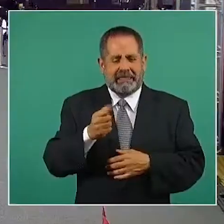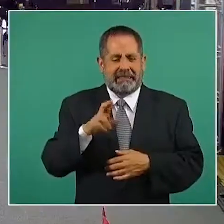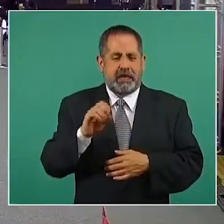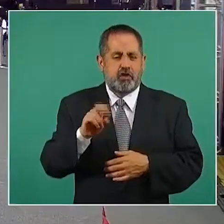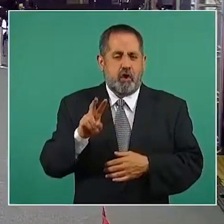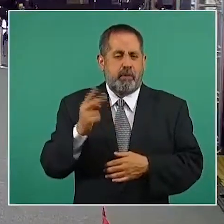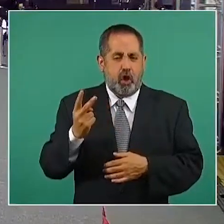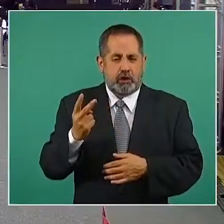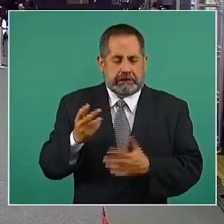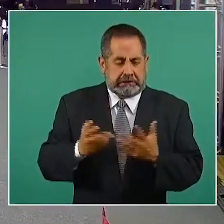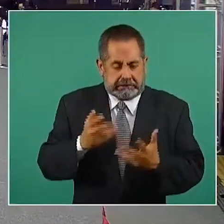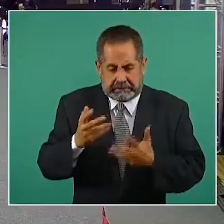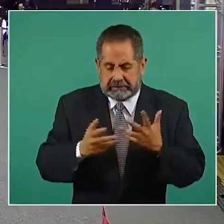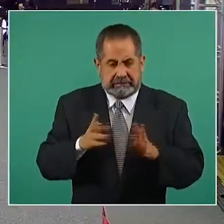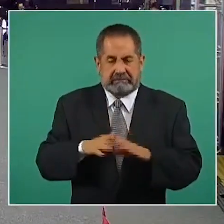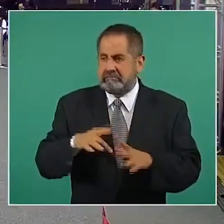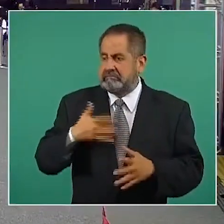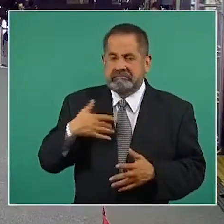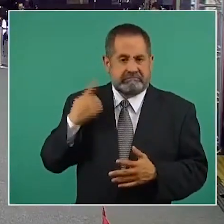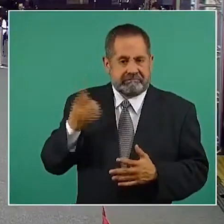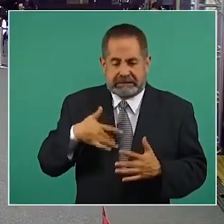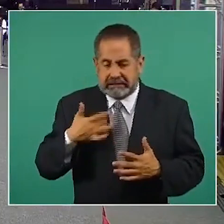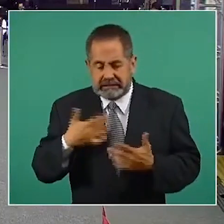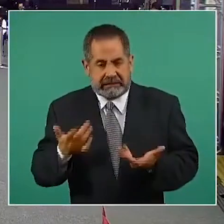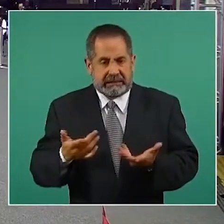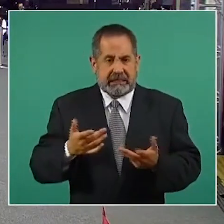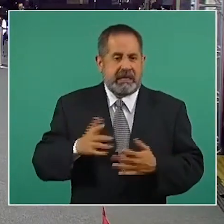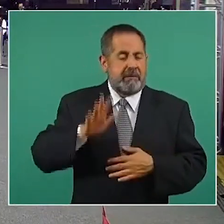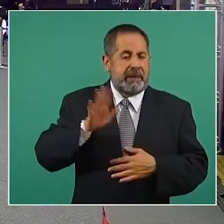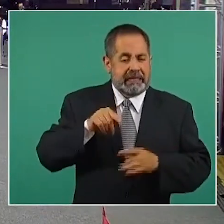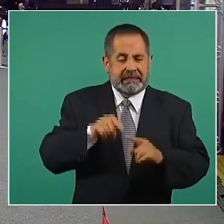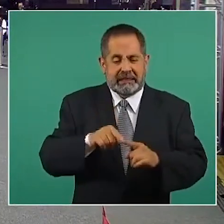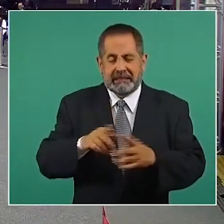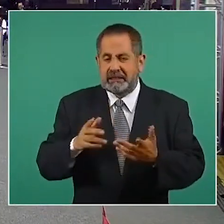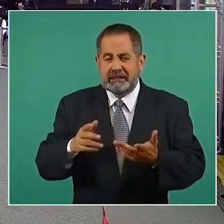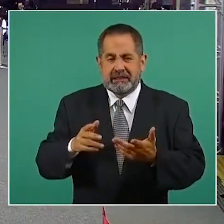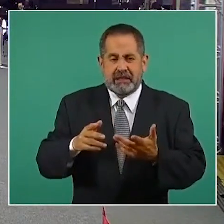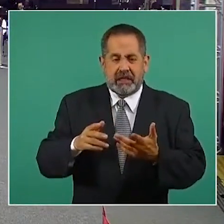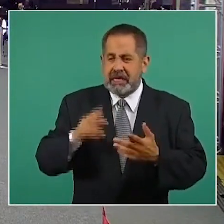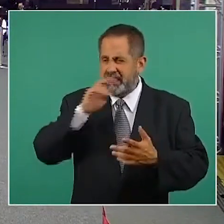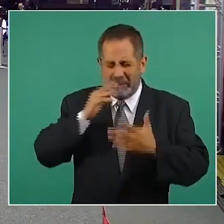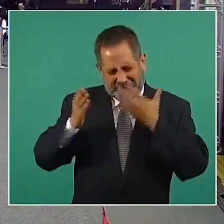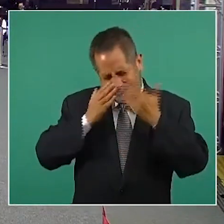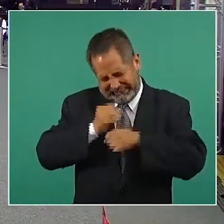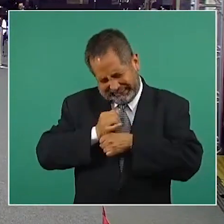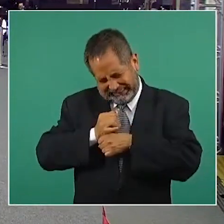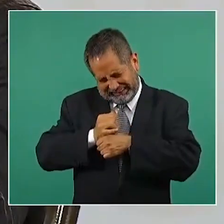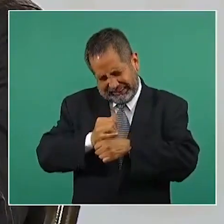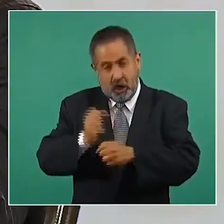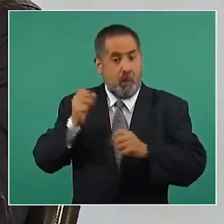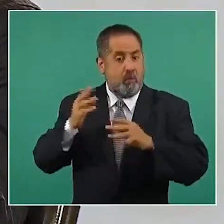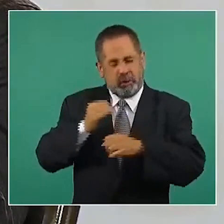SARS-CoV-2, se intuía y se asumía que iba a haber una generación de conocimiento explosivo como lo hubo,